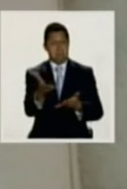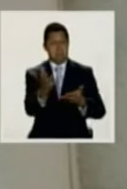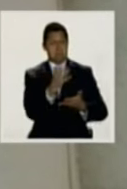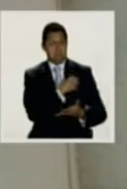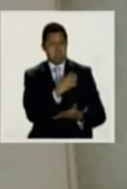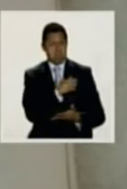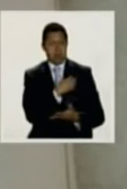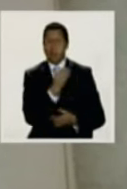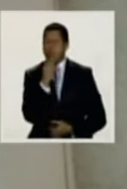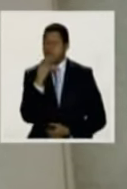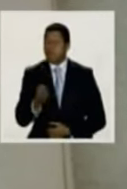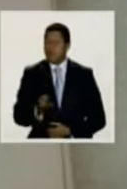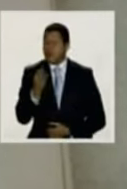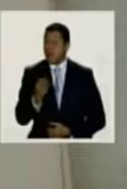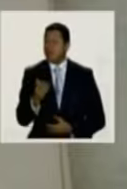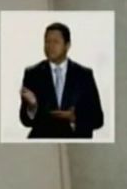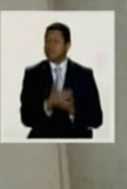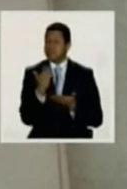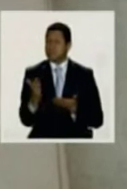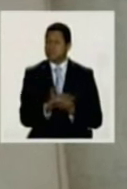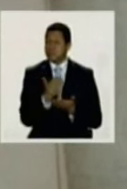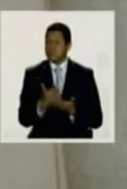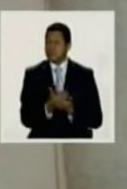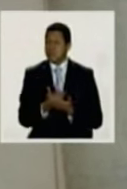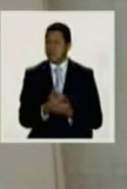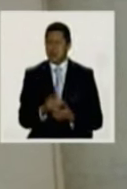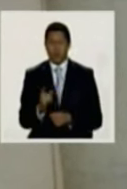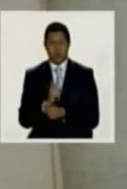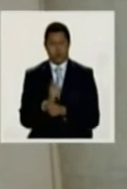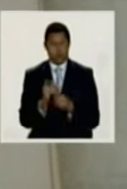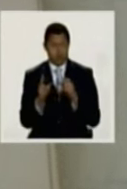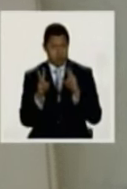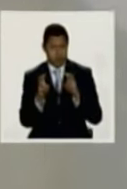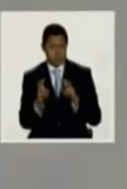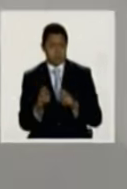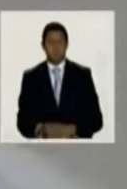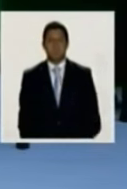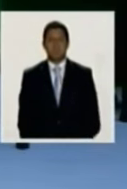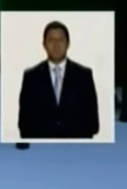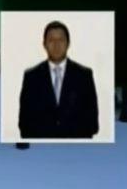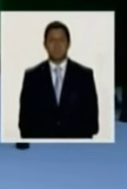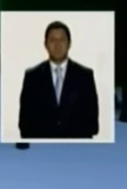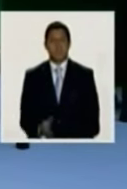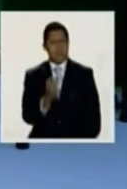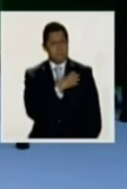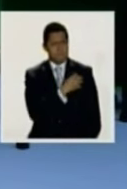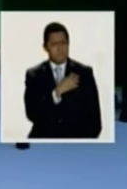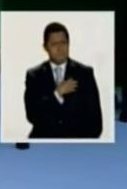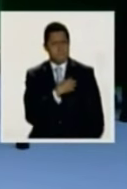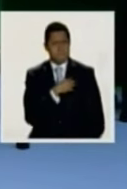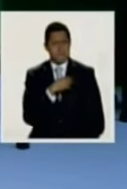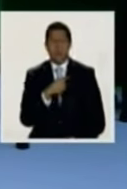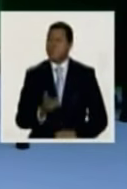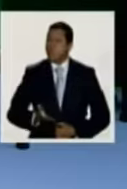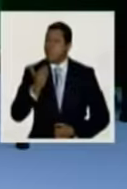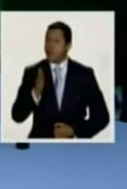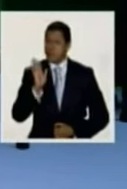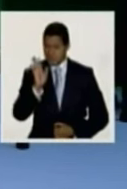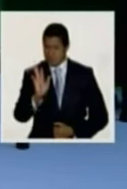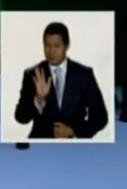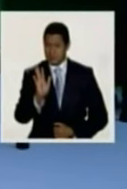favorecida por sus innegables cualidades literarias y superioridad innovadora. El premio Rómulo Gallegos es muy